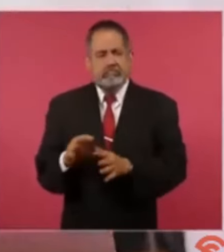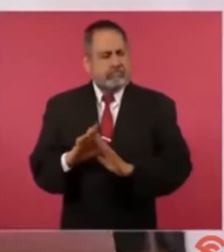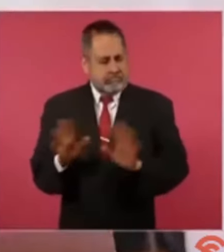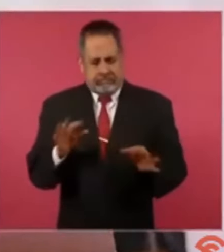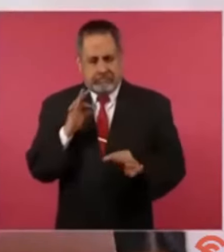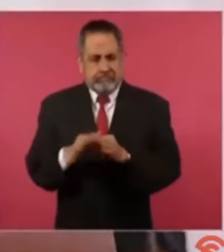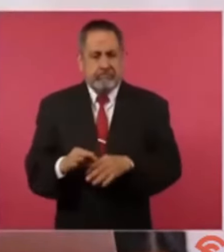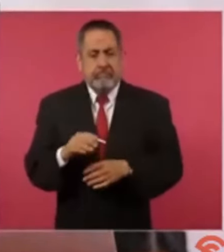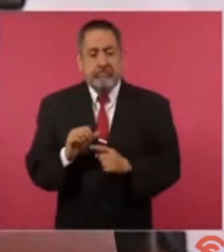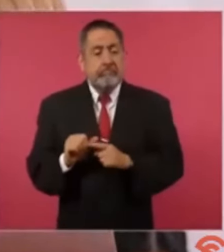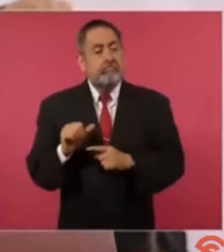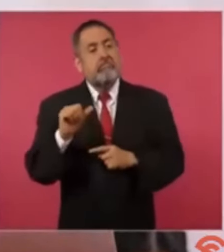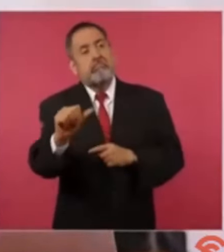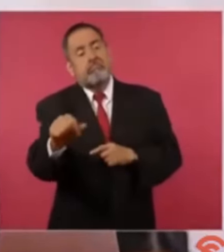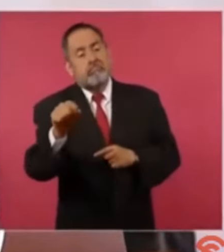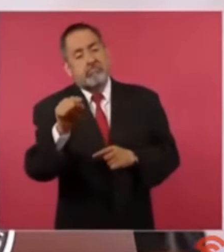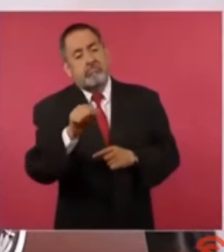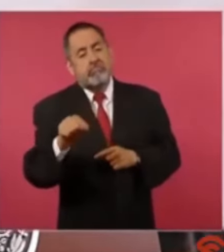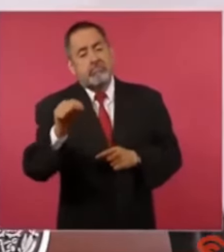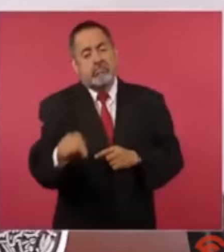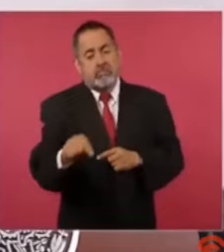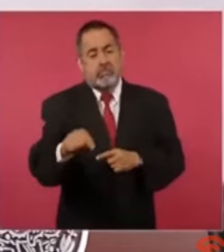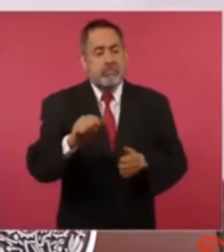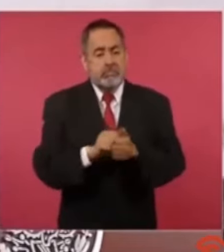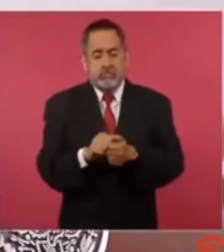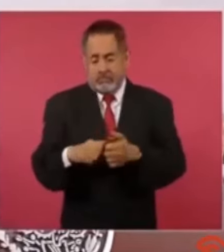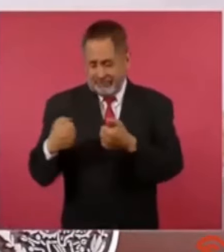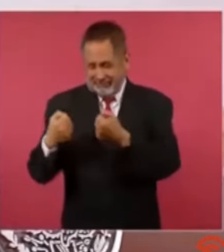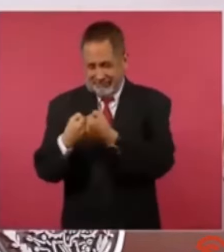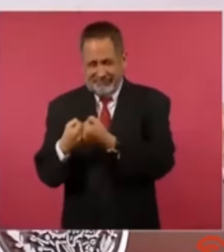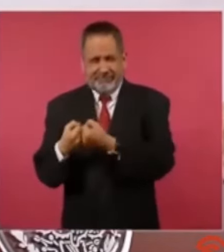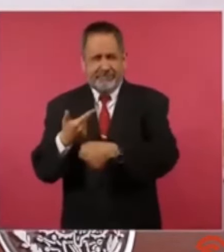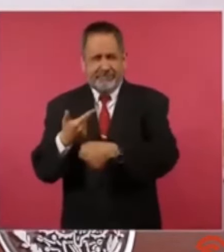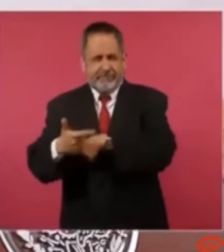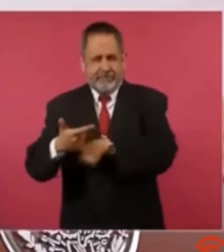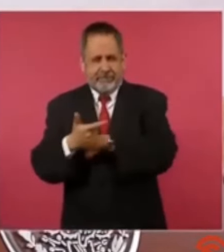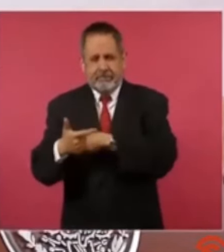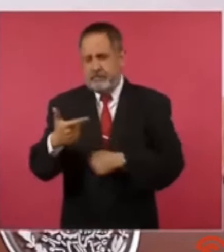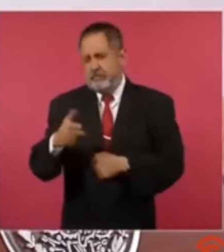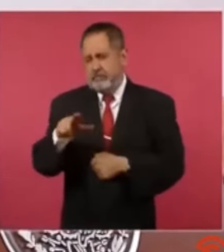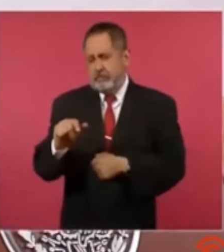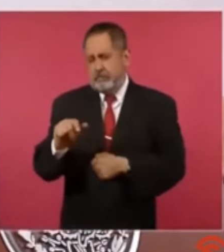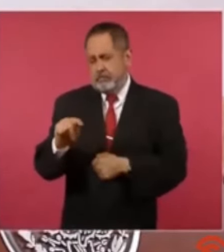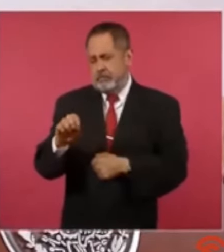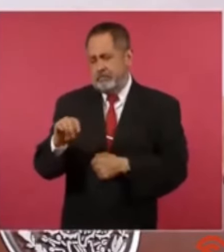avanzado hasta los límites con Guatemala.